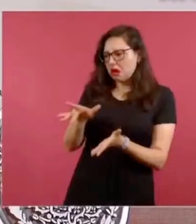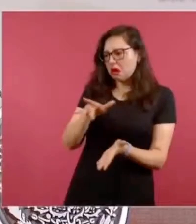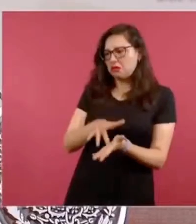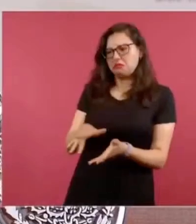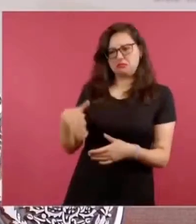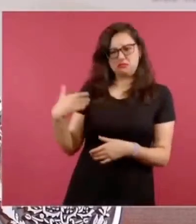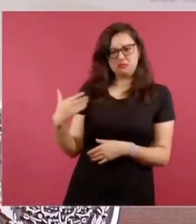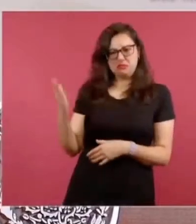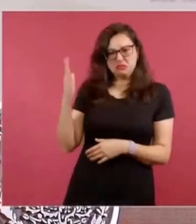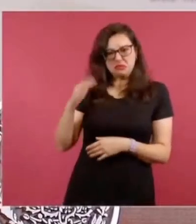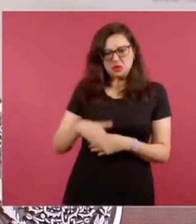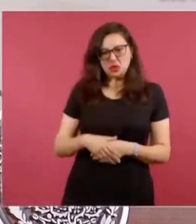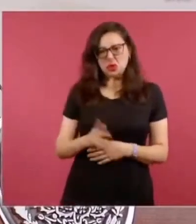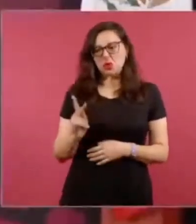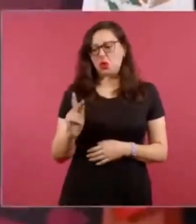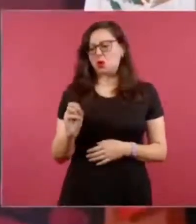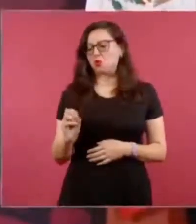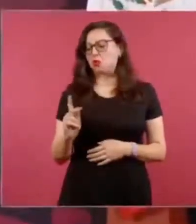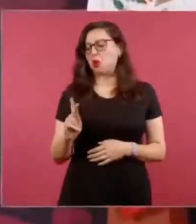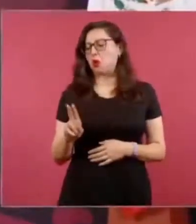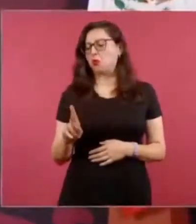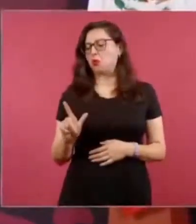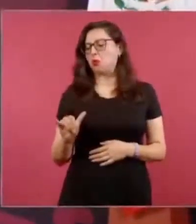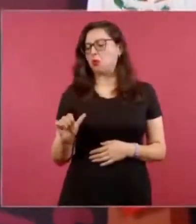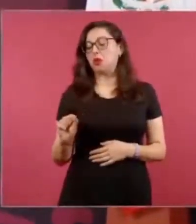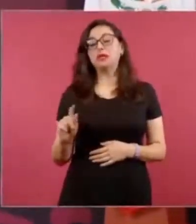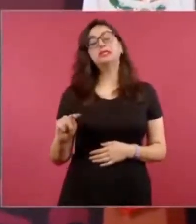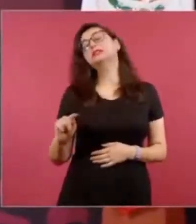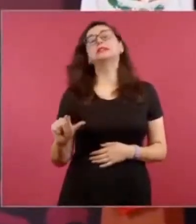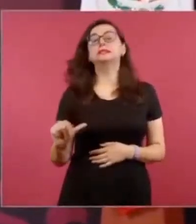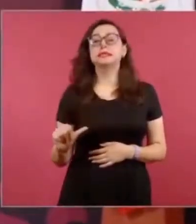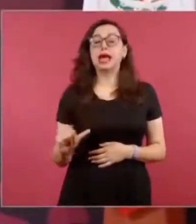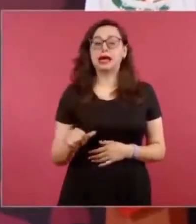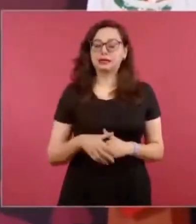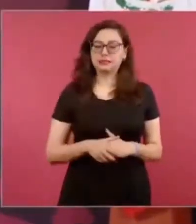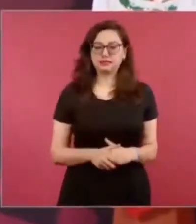Y lo envolvían